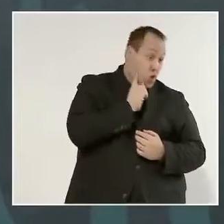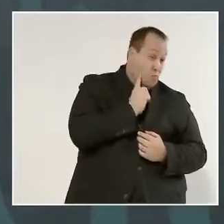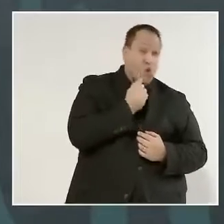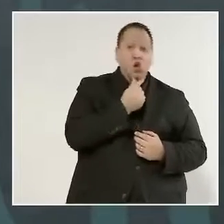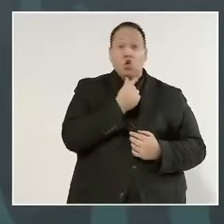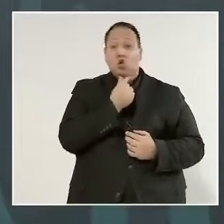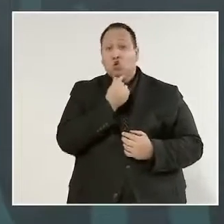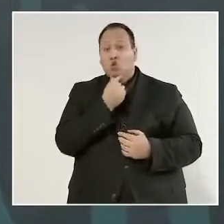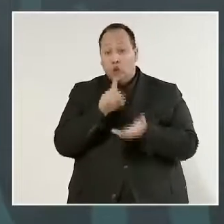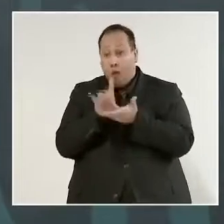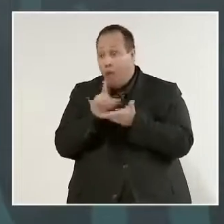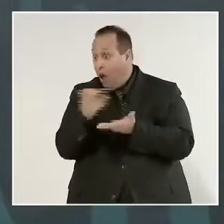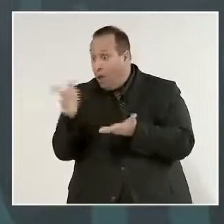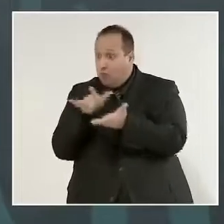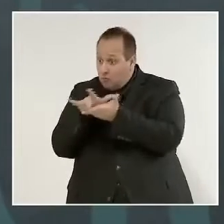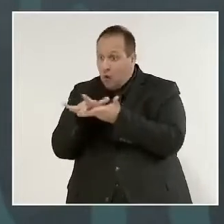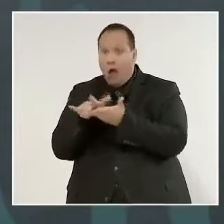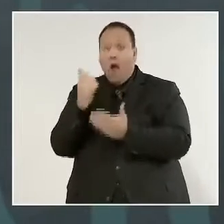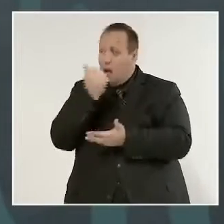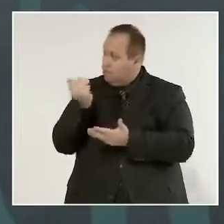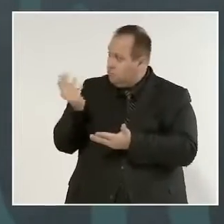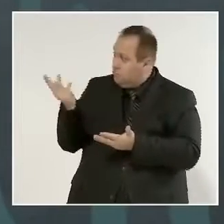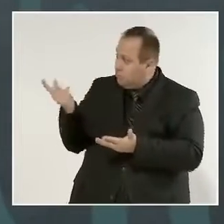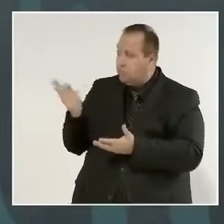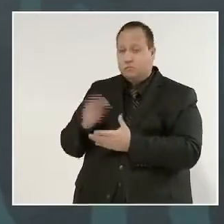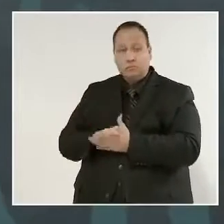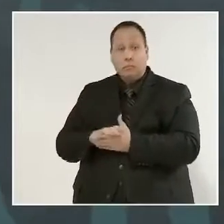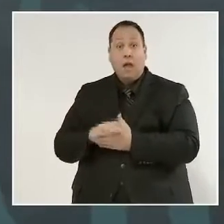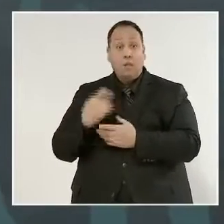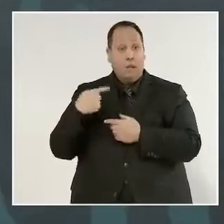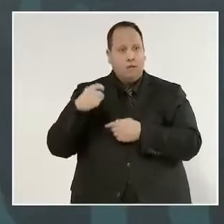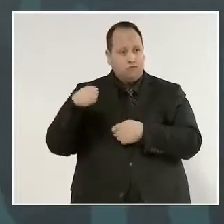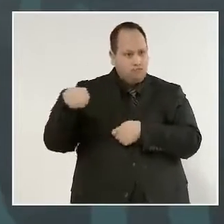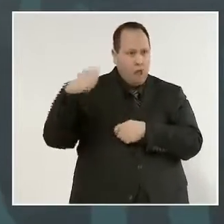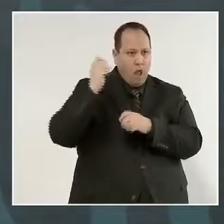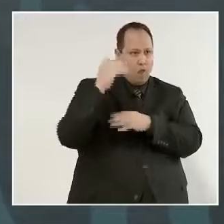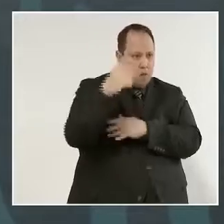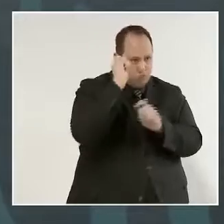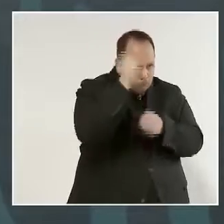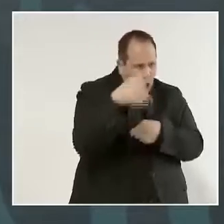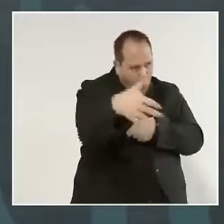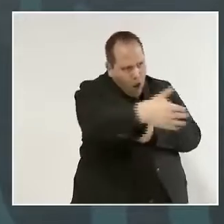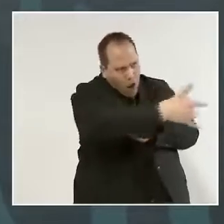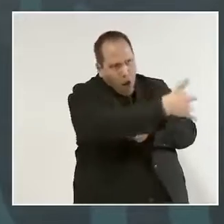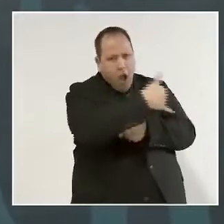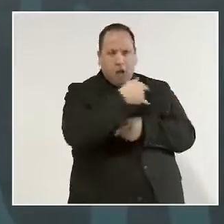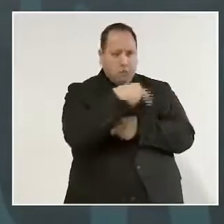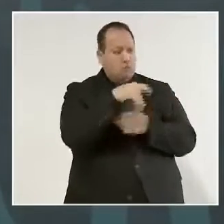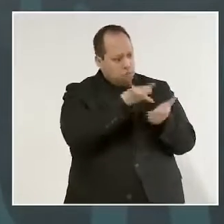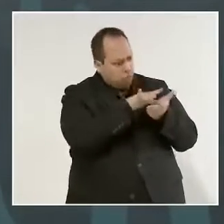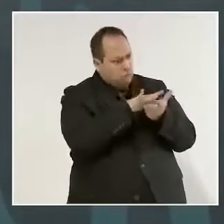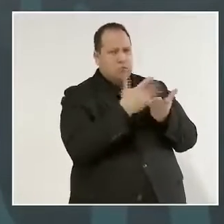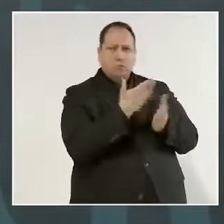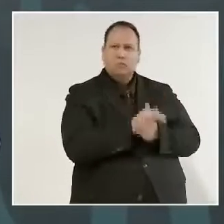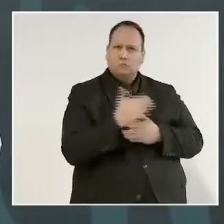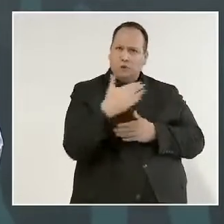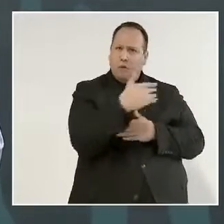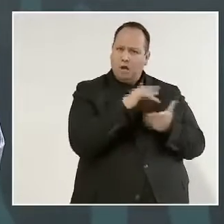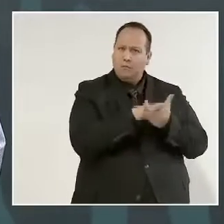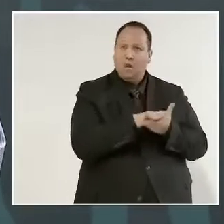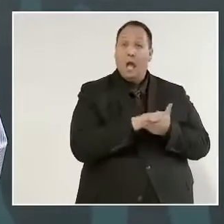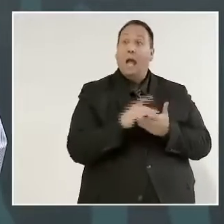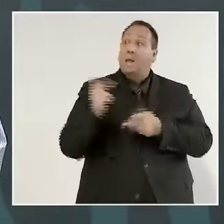con discapacidad, un estudiante, un pescador, alguien que recibe